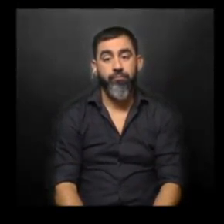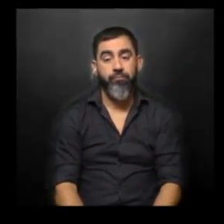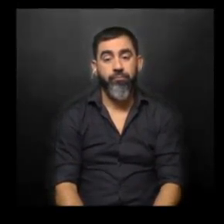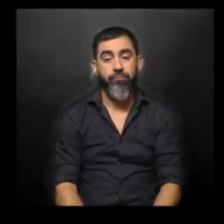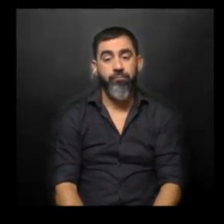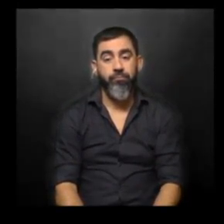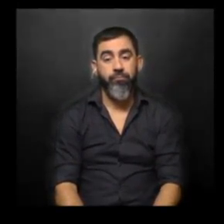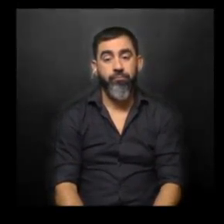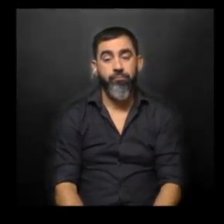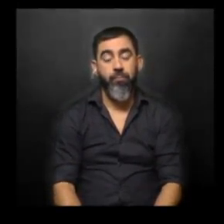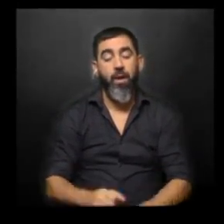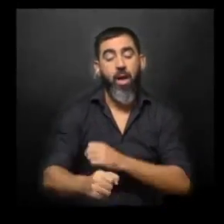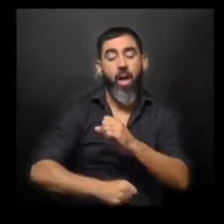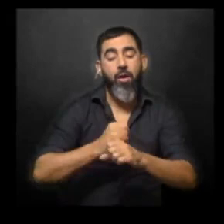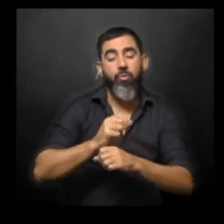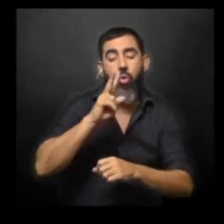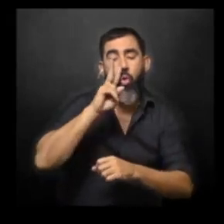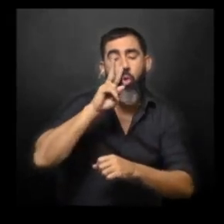A partir del año 2000